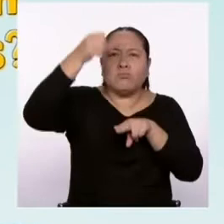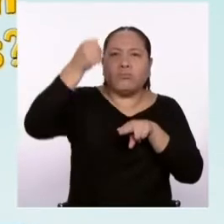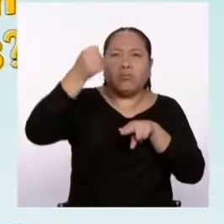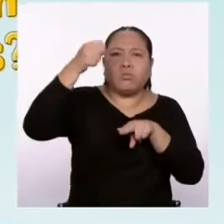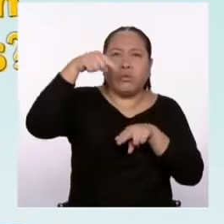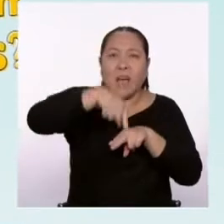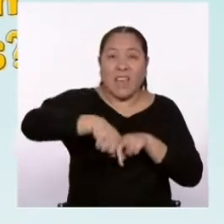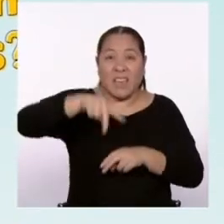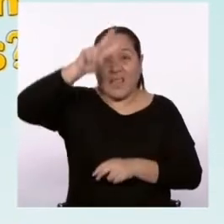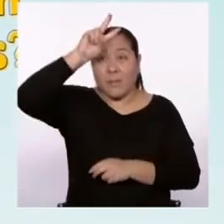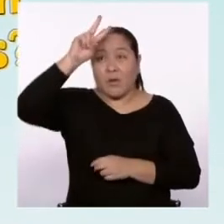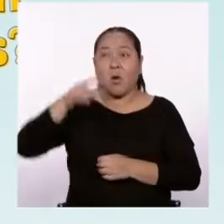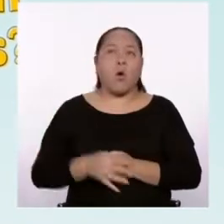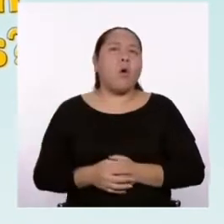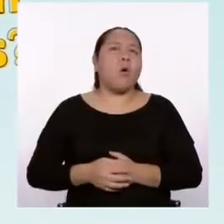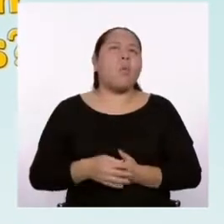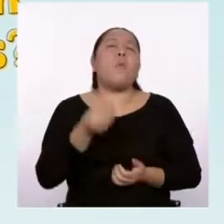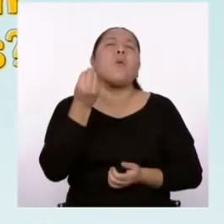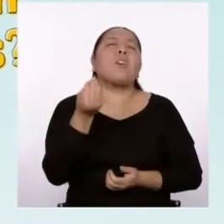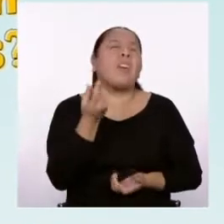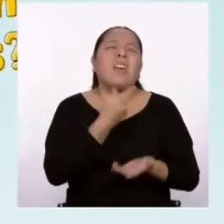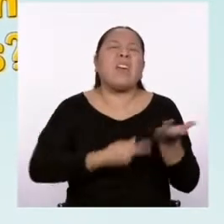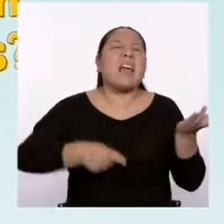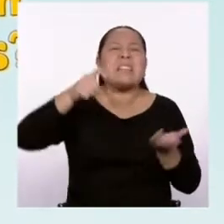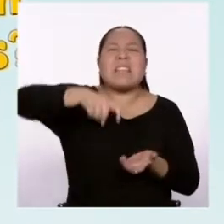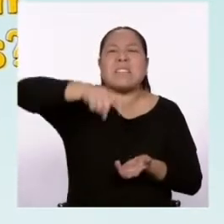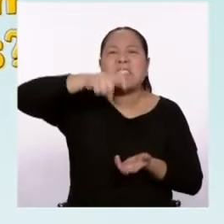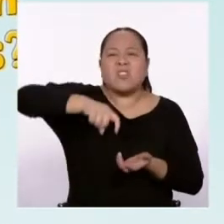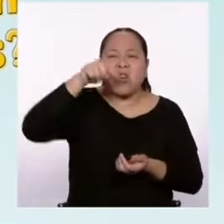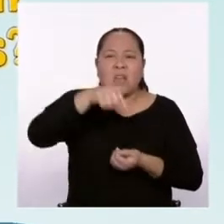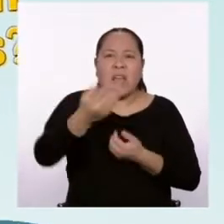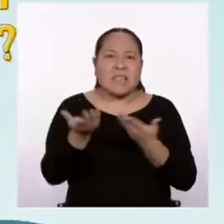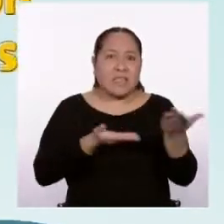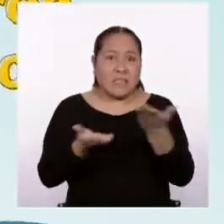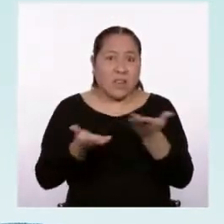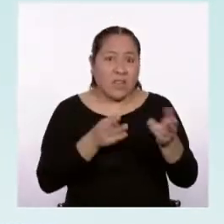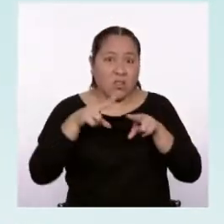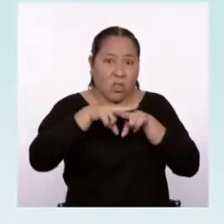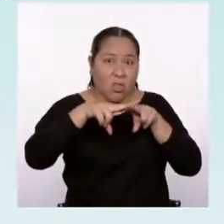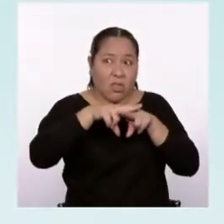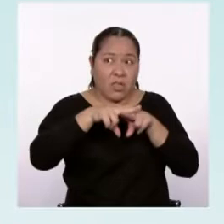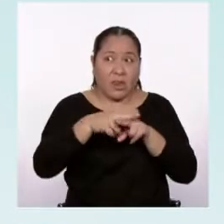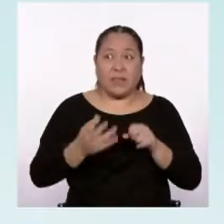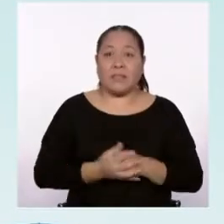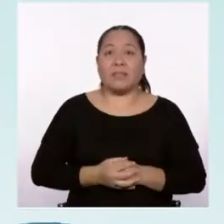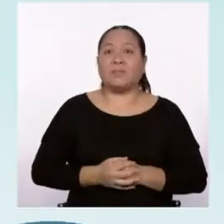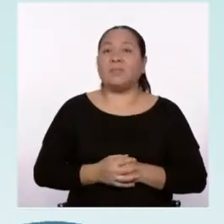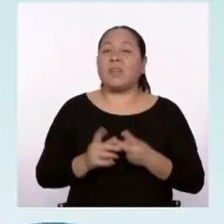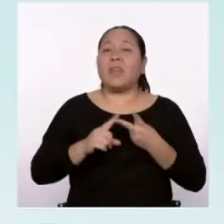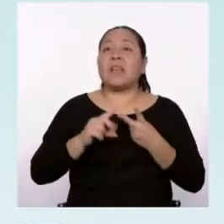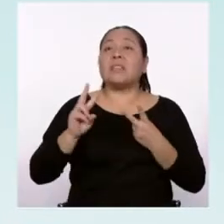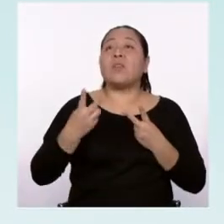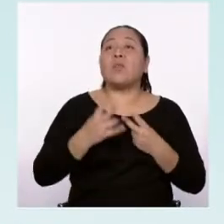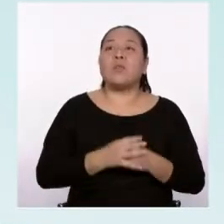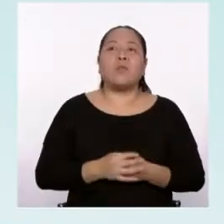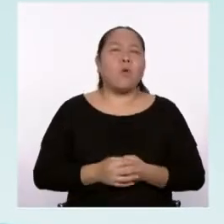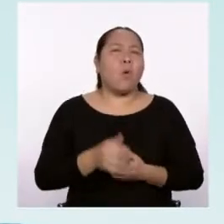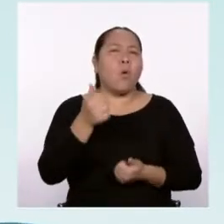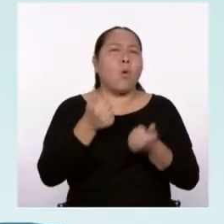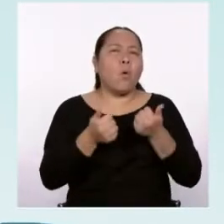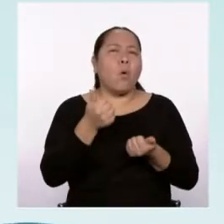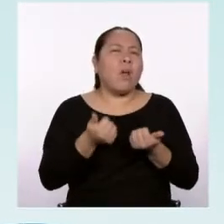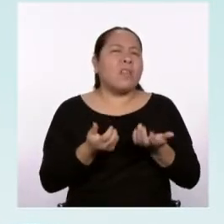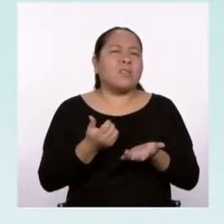y cuáles fueron las necesidades que se satisfacieron gracias a ellos? 2. ¿Qué beneficios generaron